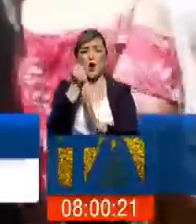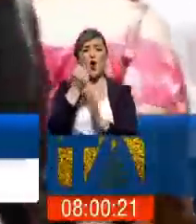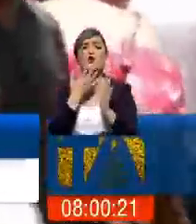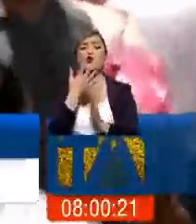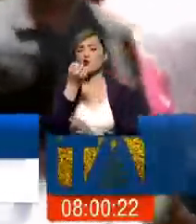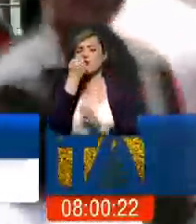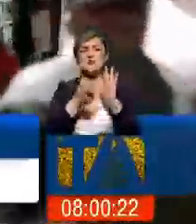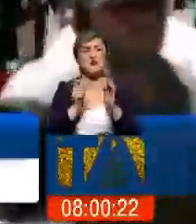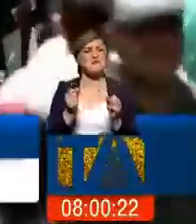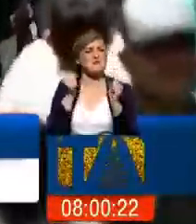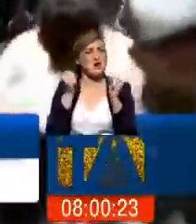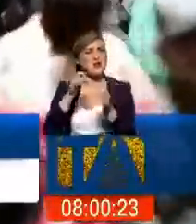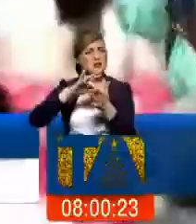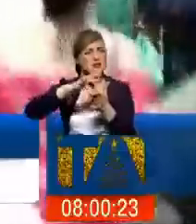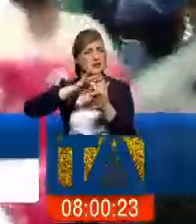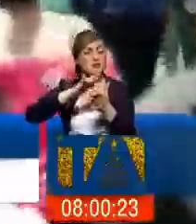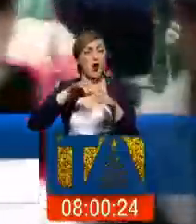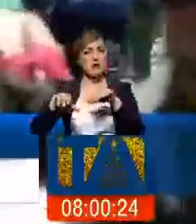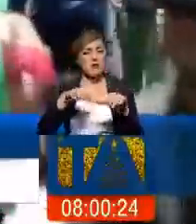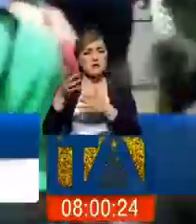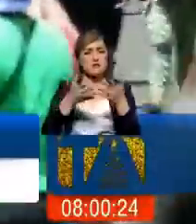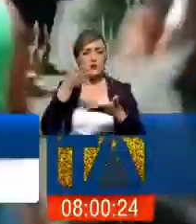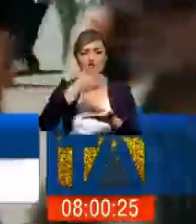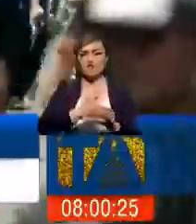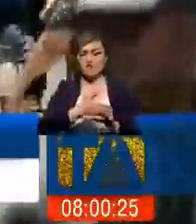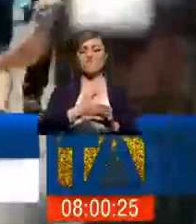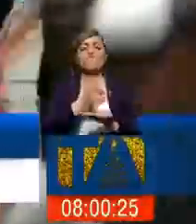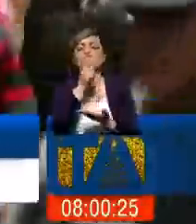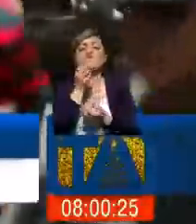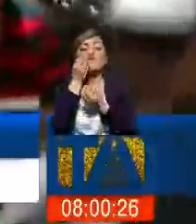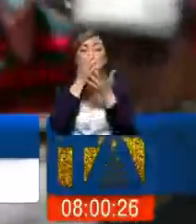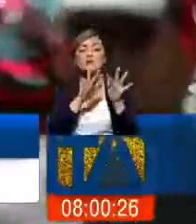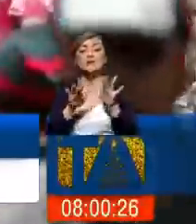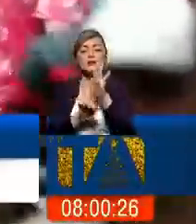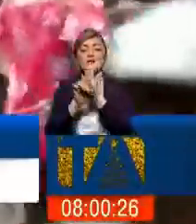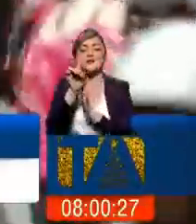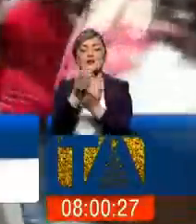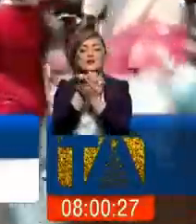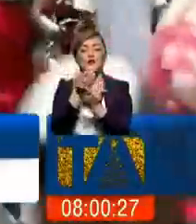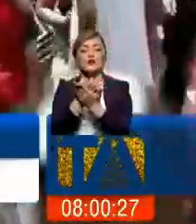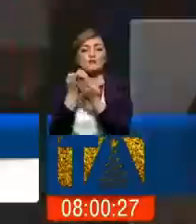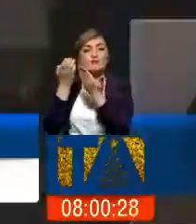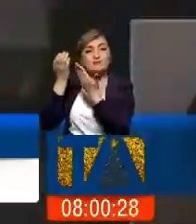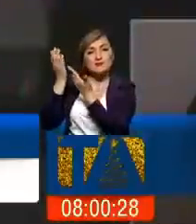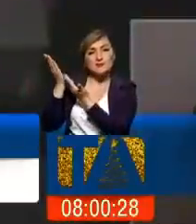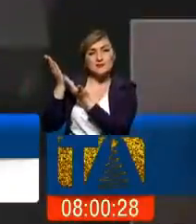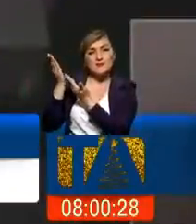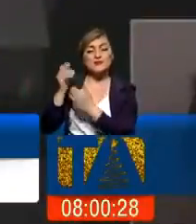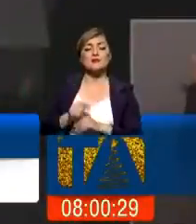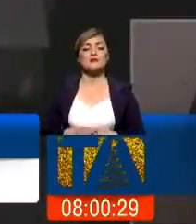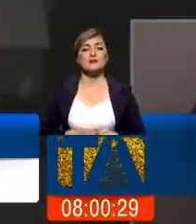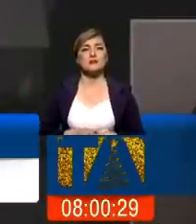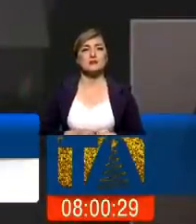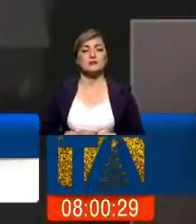algunas actividades y servicios. El anuncio lo hizo la secretaria de Desarrollo Económico, Patricia Helen.